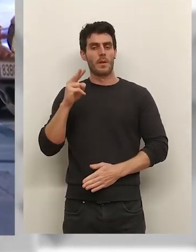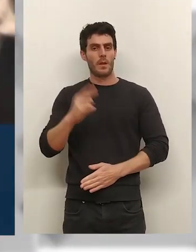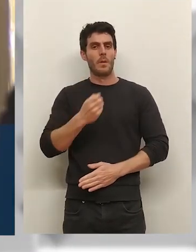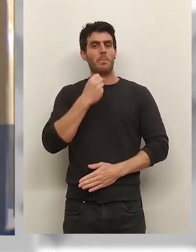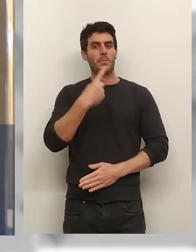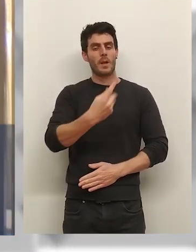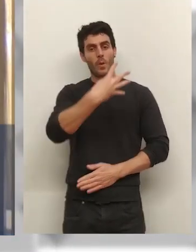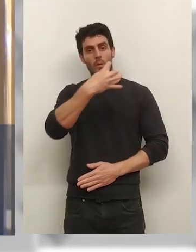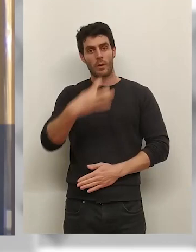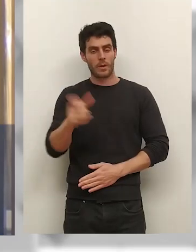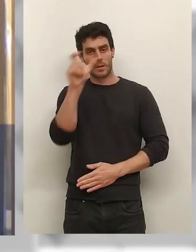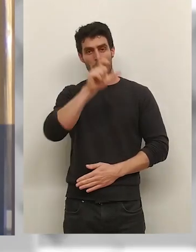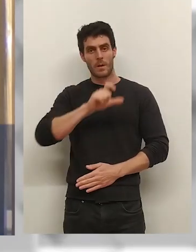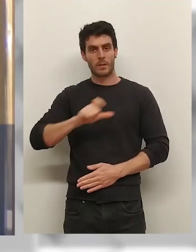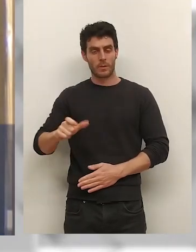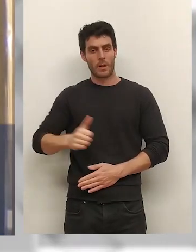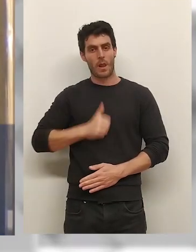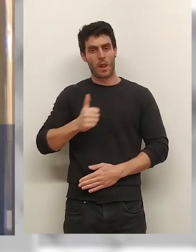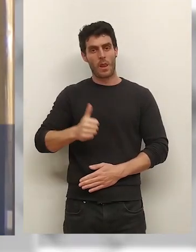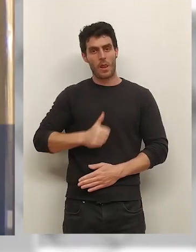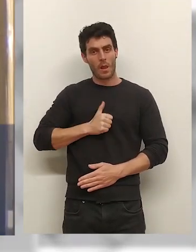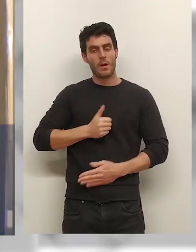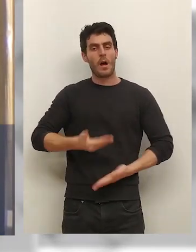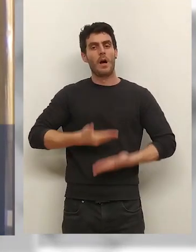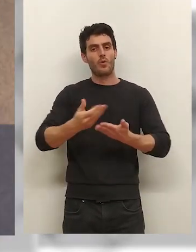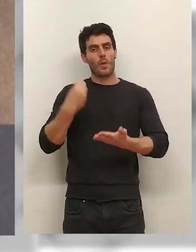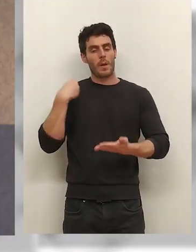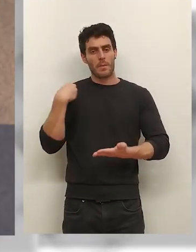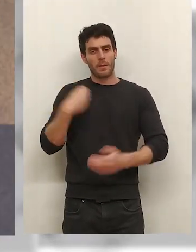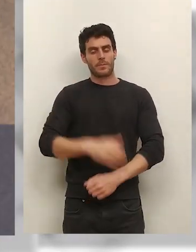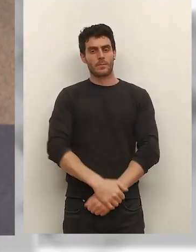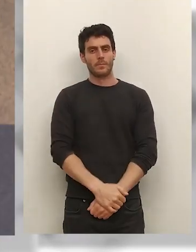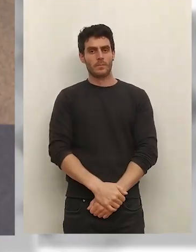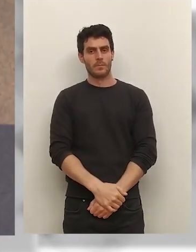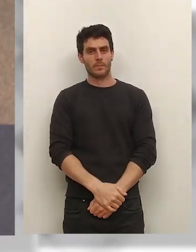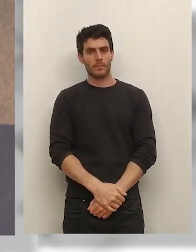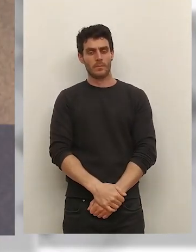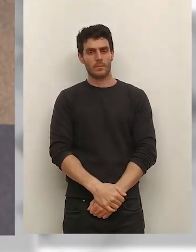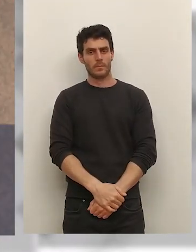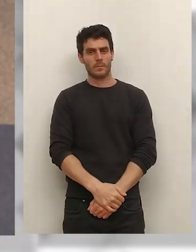2022, más de 1.400 personas se beneficiaron de esta ayuda.